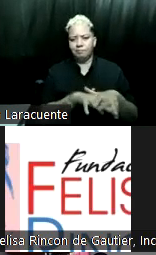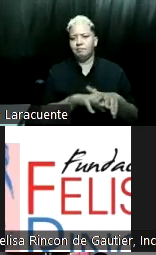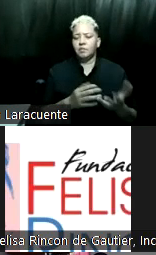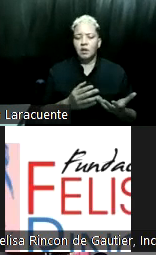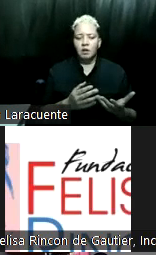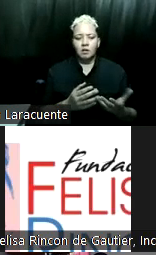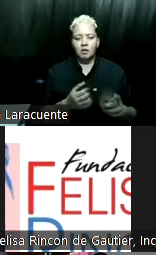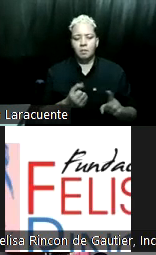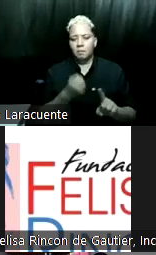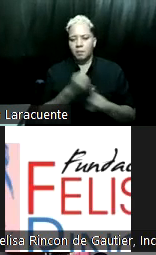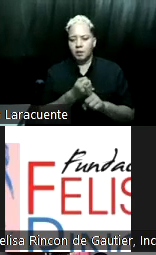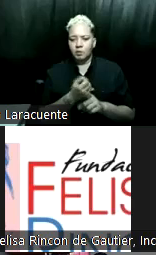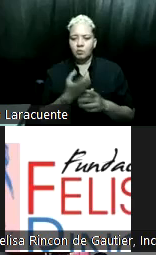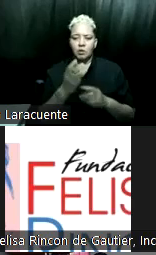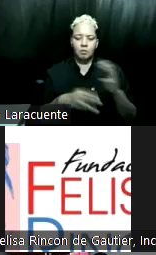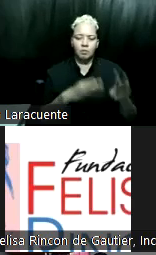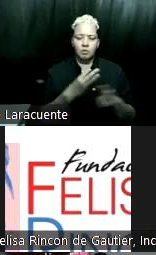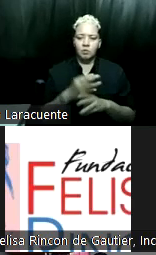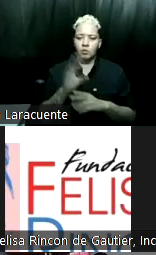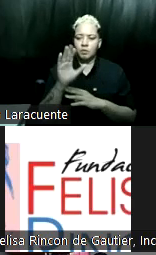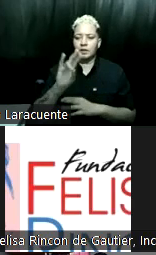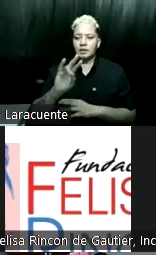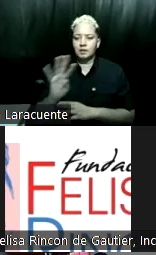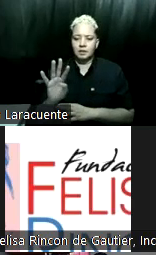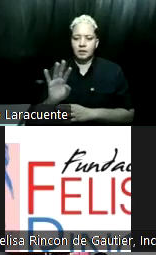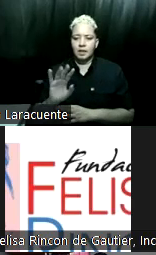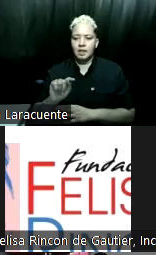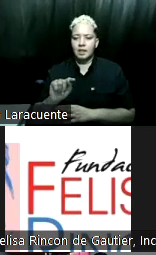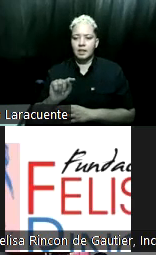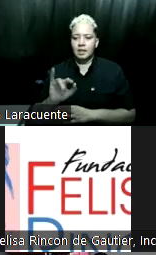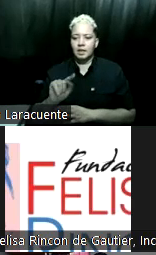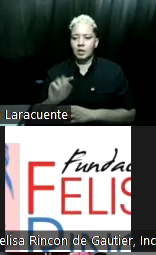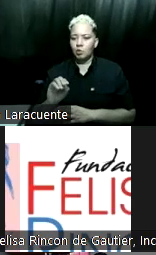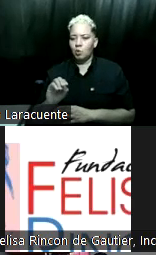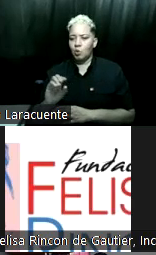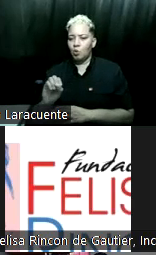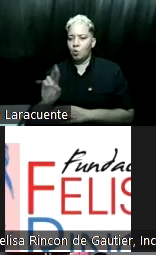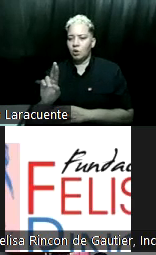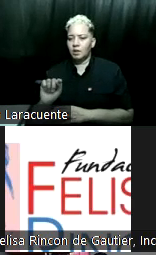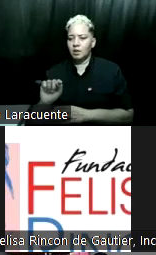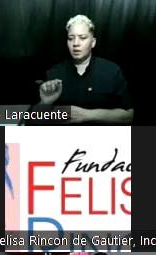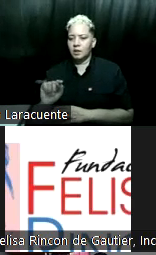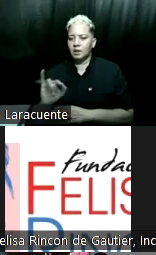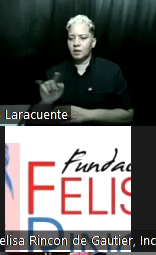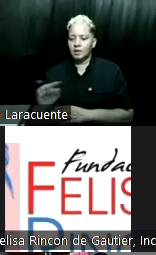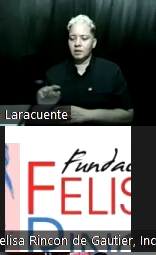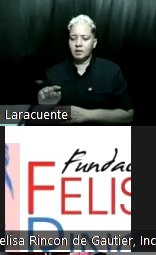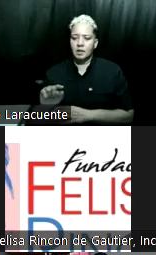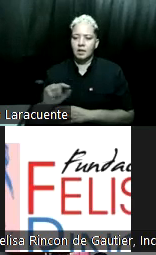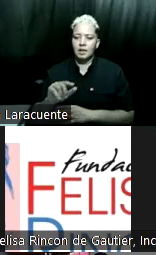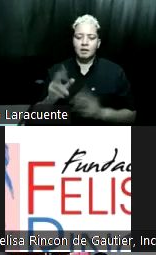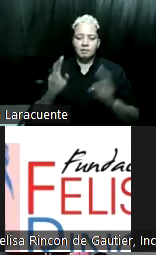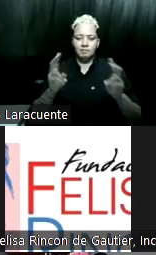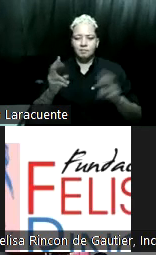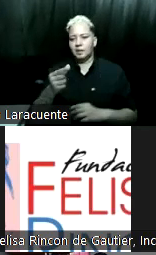pues estuvo en Mundo Básquet 74 y era Tito Ortiz, el Gemini, le decía